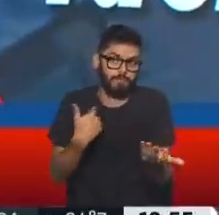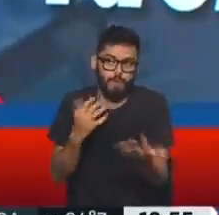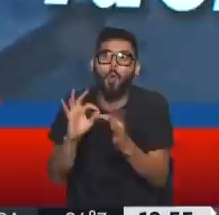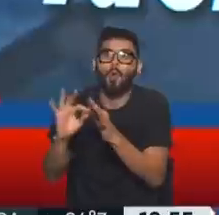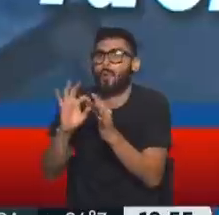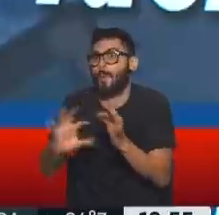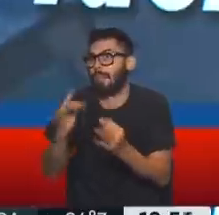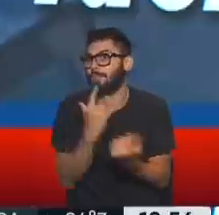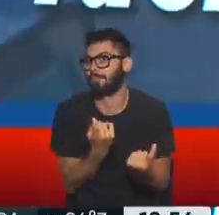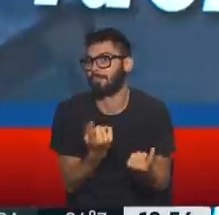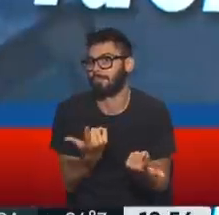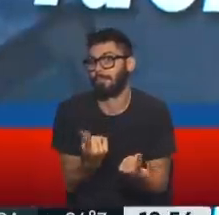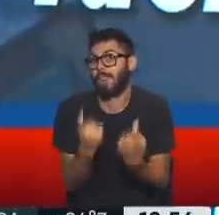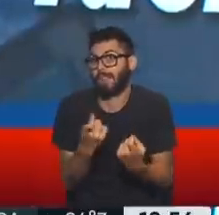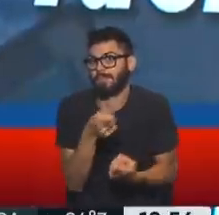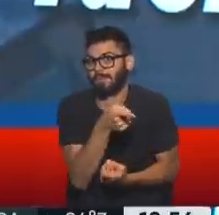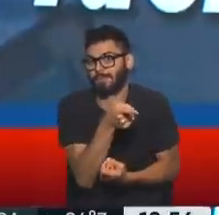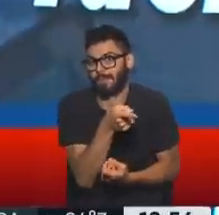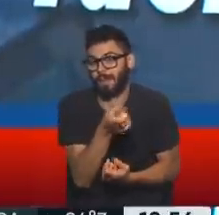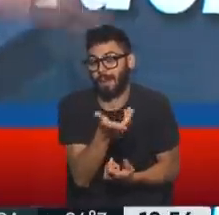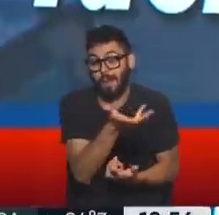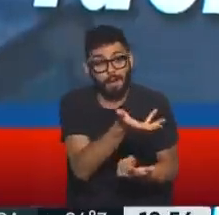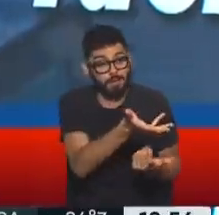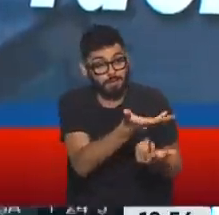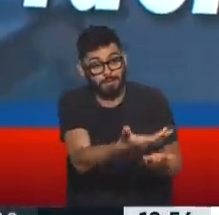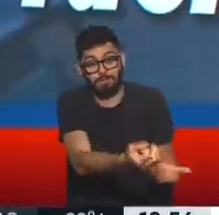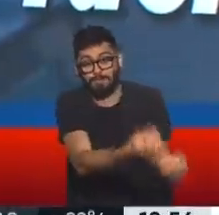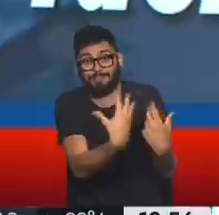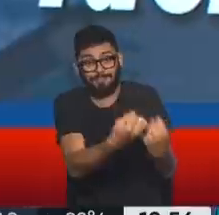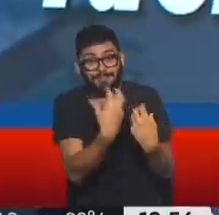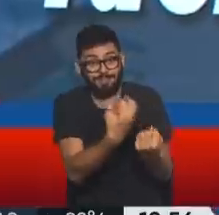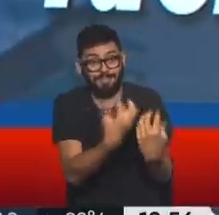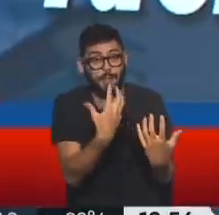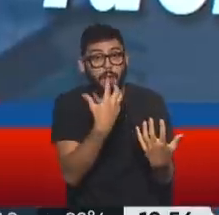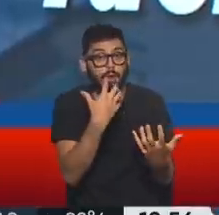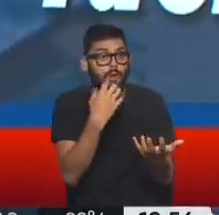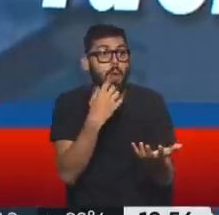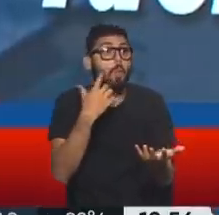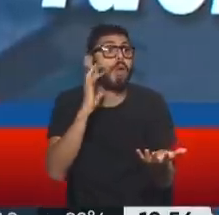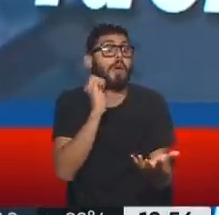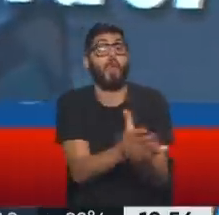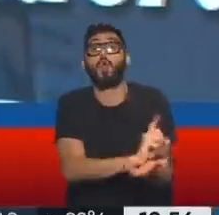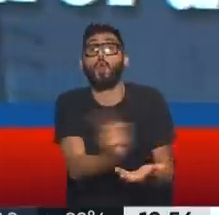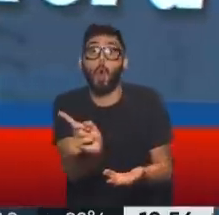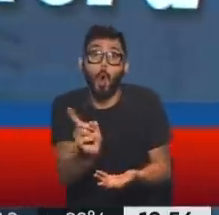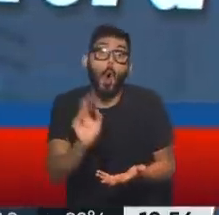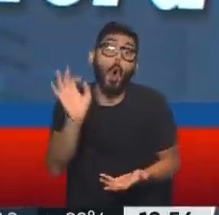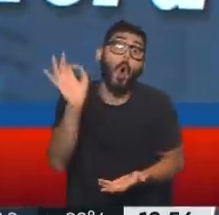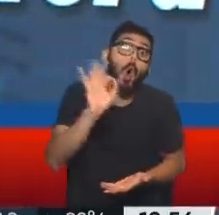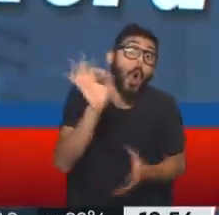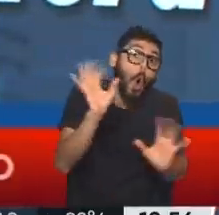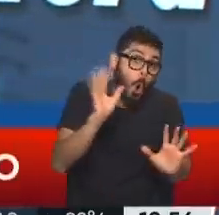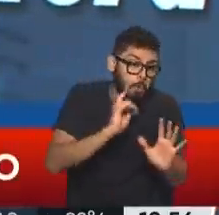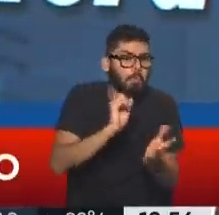depende de gra en un gran porcentaje que de que rusia provea estas materias primas a la unión europea pero tal vez rusia como decisión